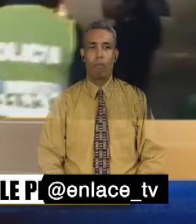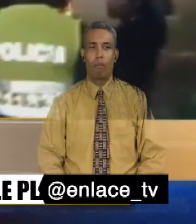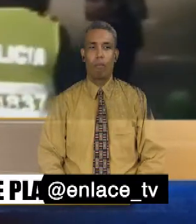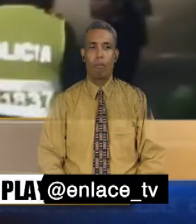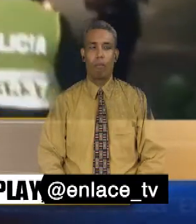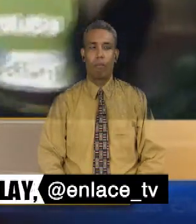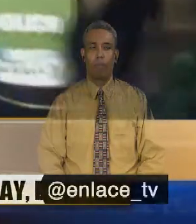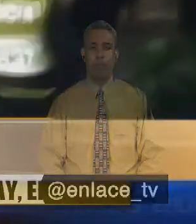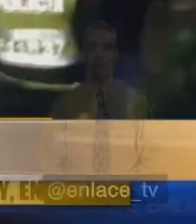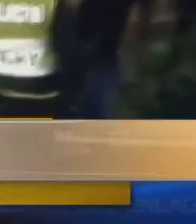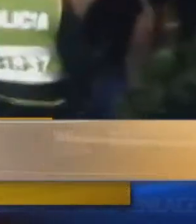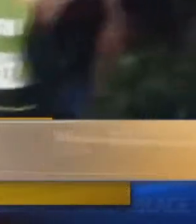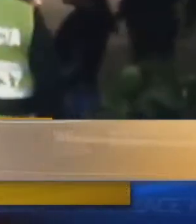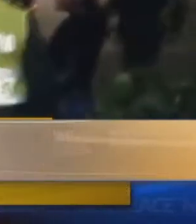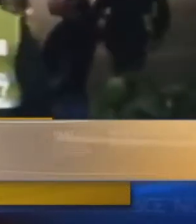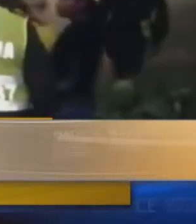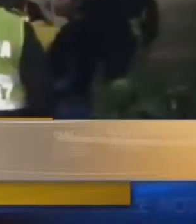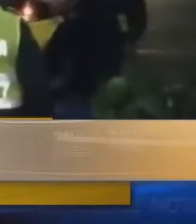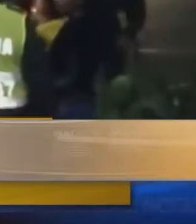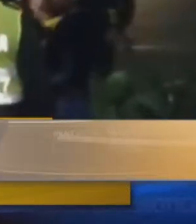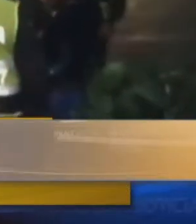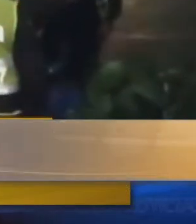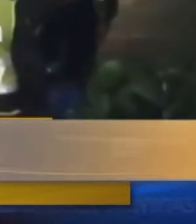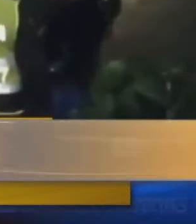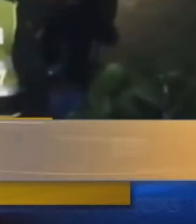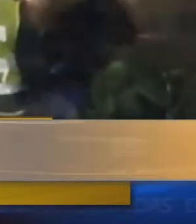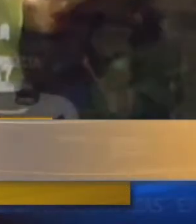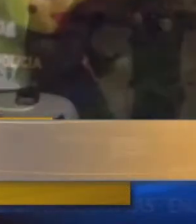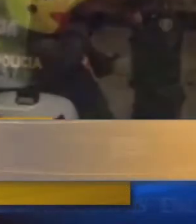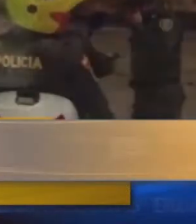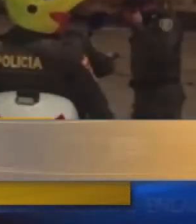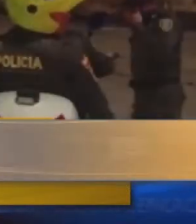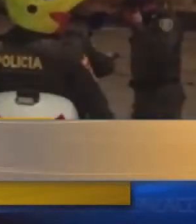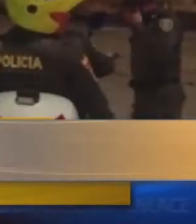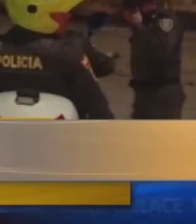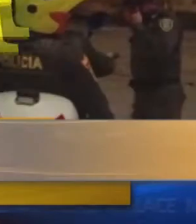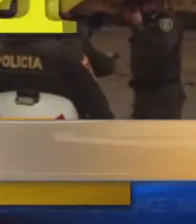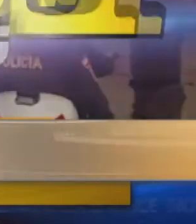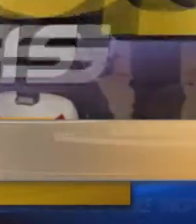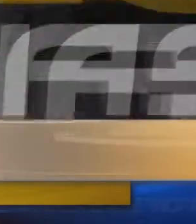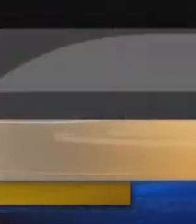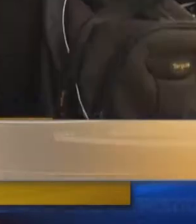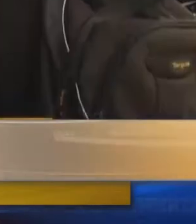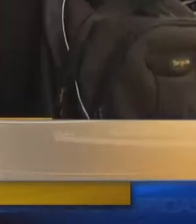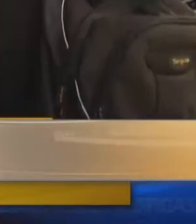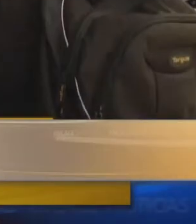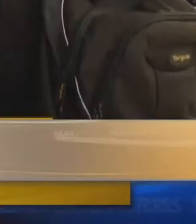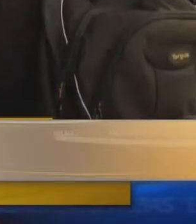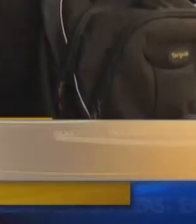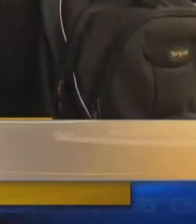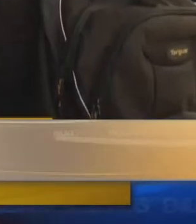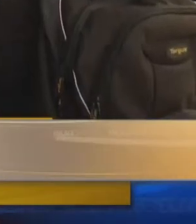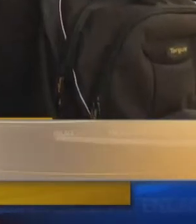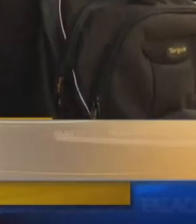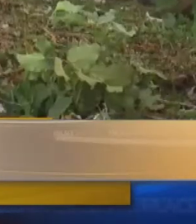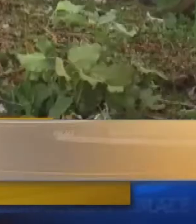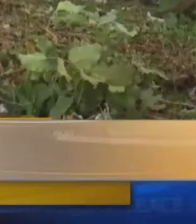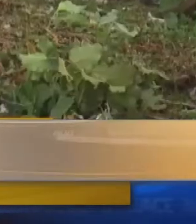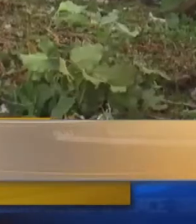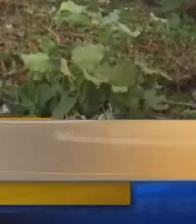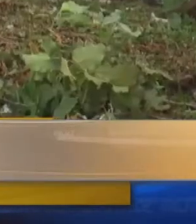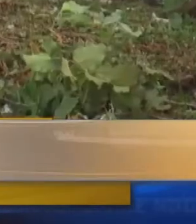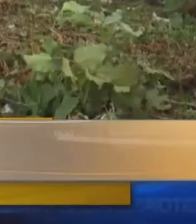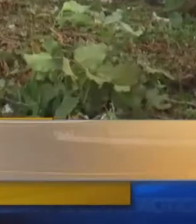y la administración municipal fueron desalojados los habitantes de calle que se ubicaban en el Cristo Petrolero. La Secretaría de Desarrollo